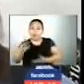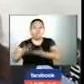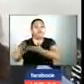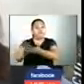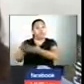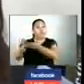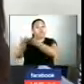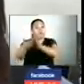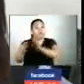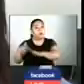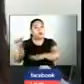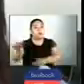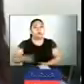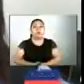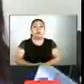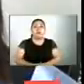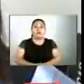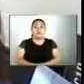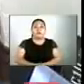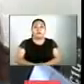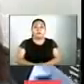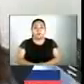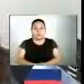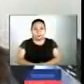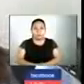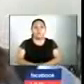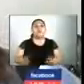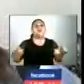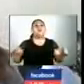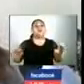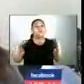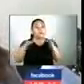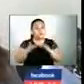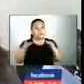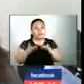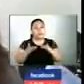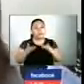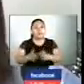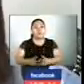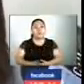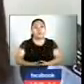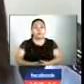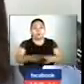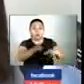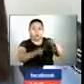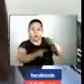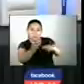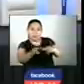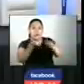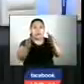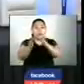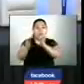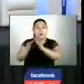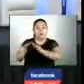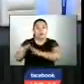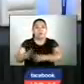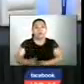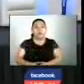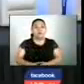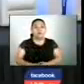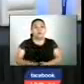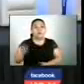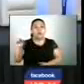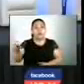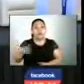inversión que se viene en esa zona. También llevamos reconstrucción de viviendas. Para el